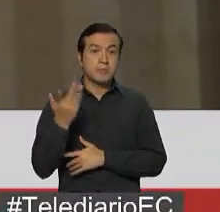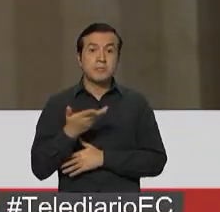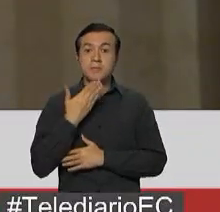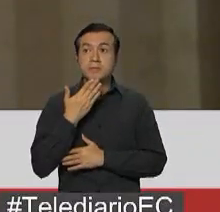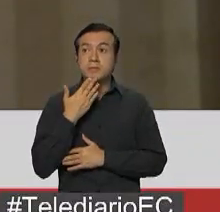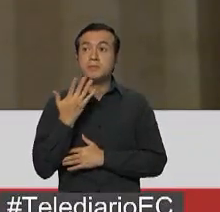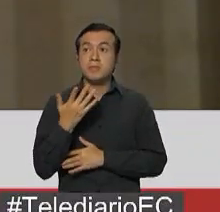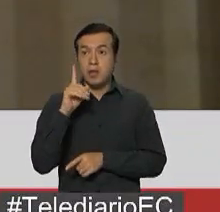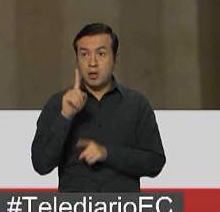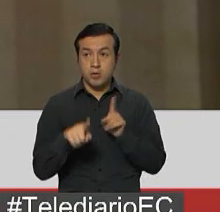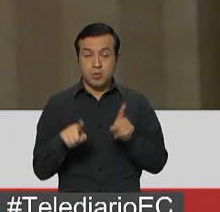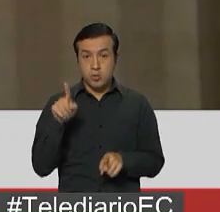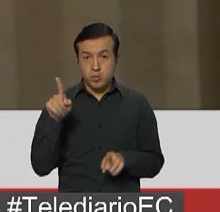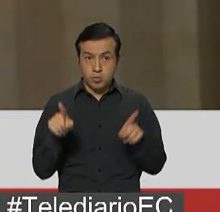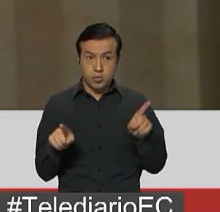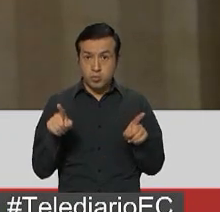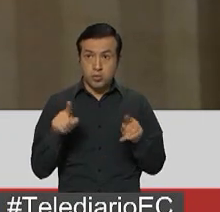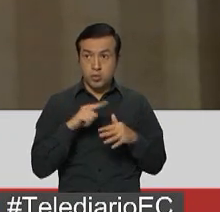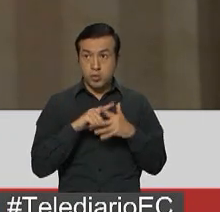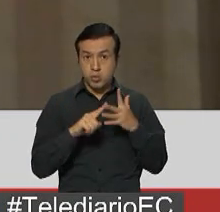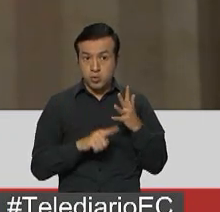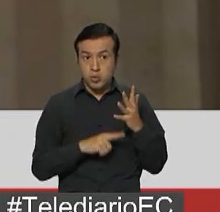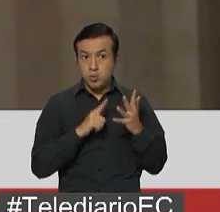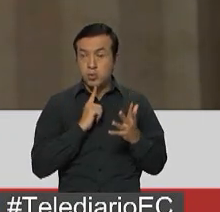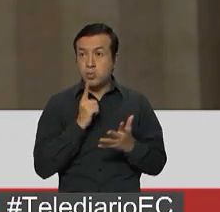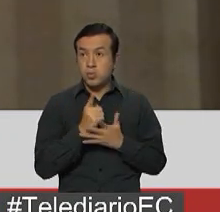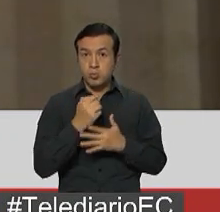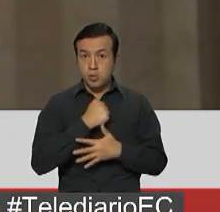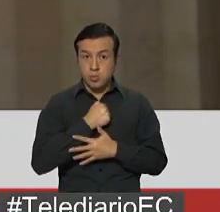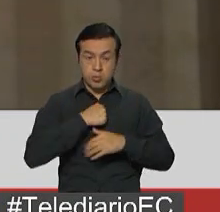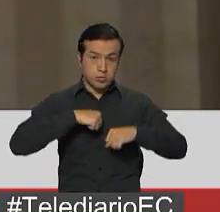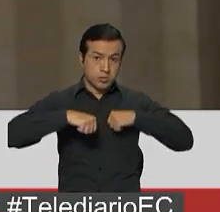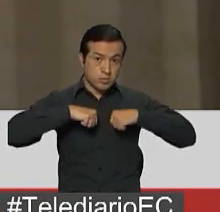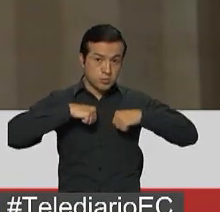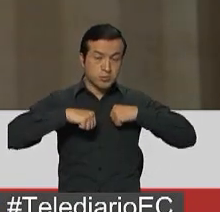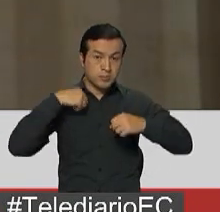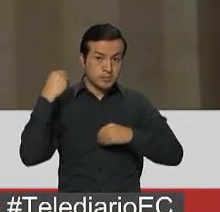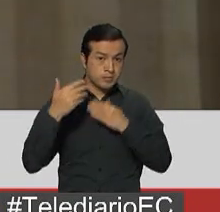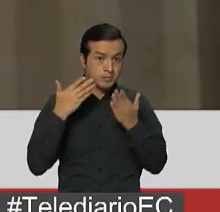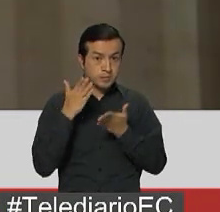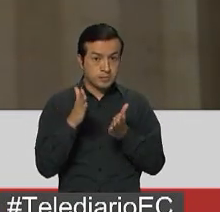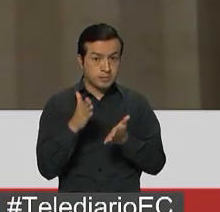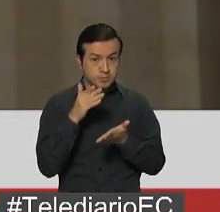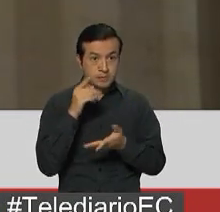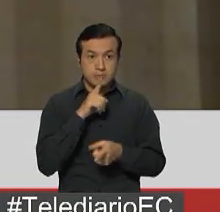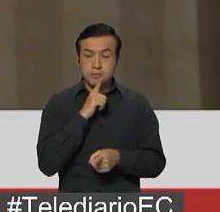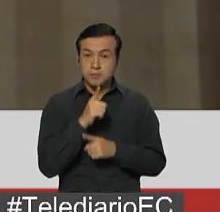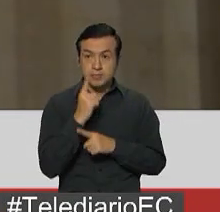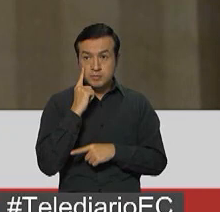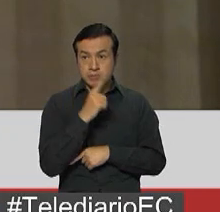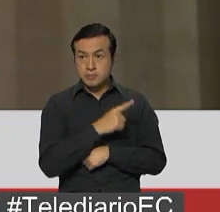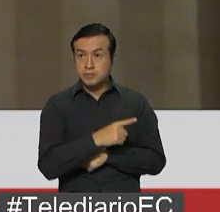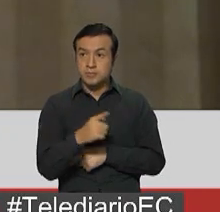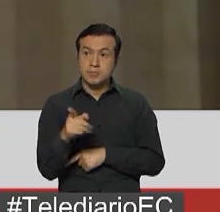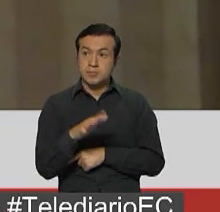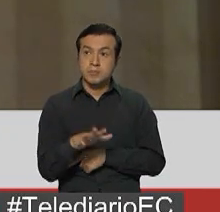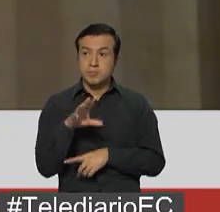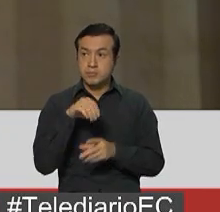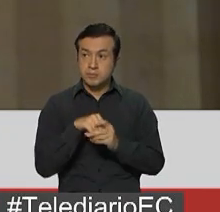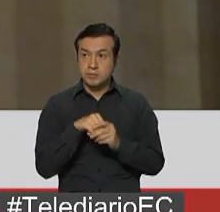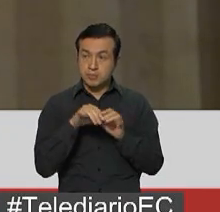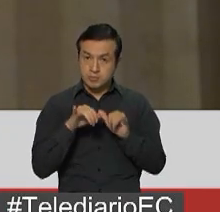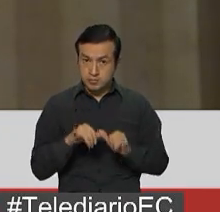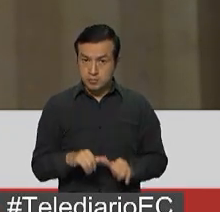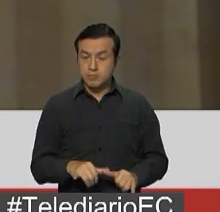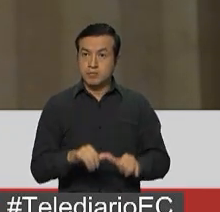de algunos recursos que se podrían generar por autogestión para también mirar si es que podríamos movilizar